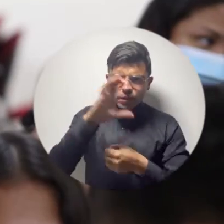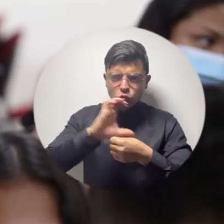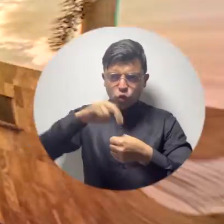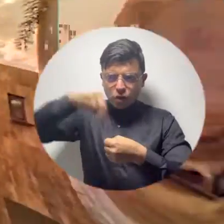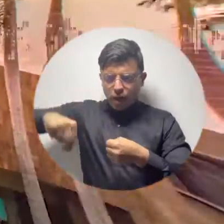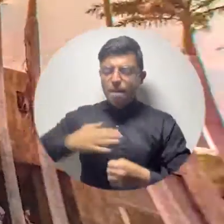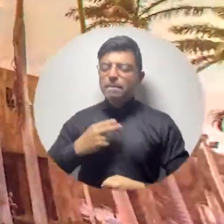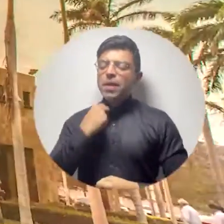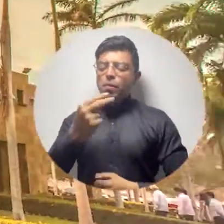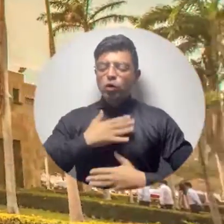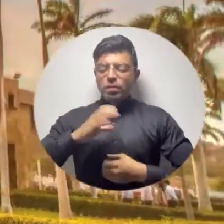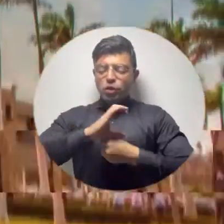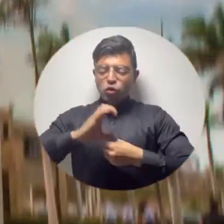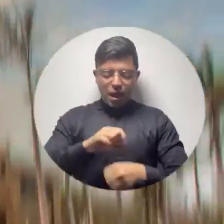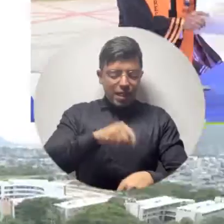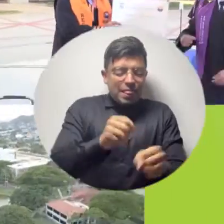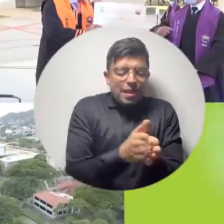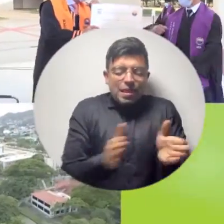fase 1.